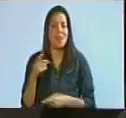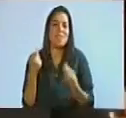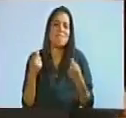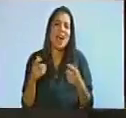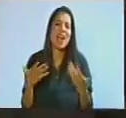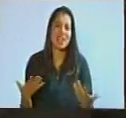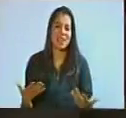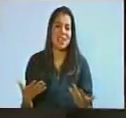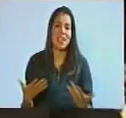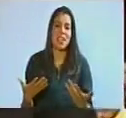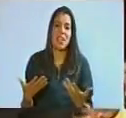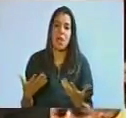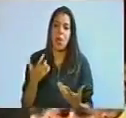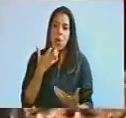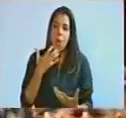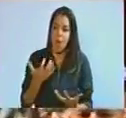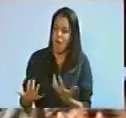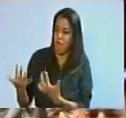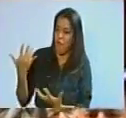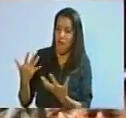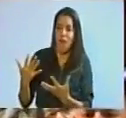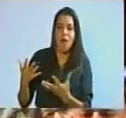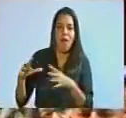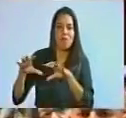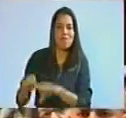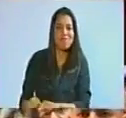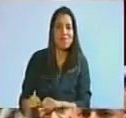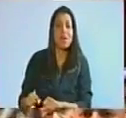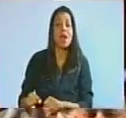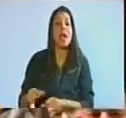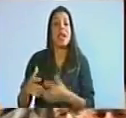apagar esa llama en todo el continente.